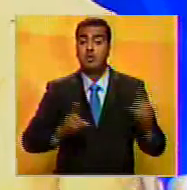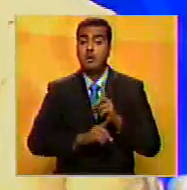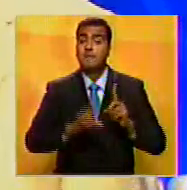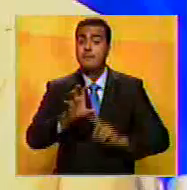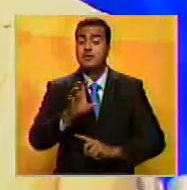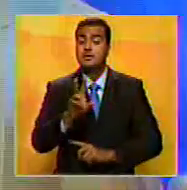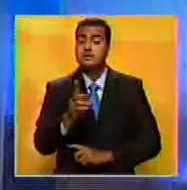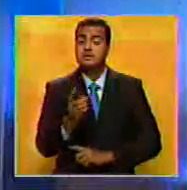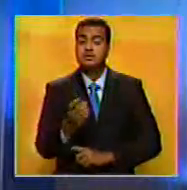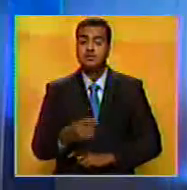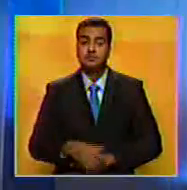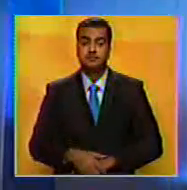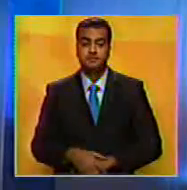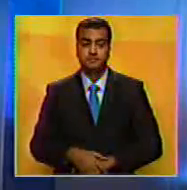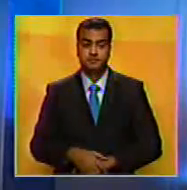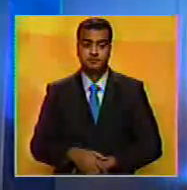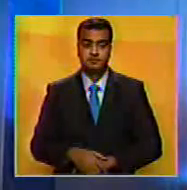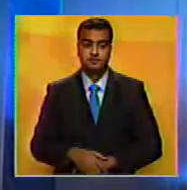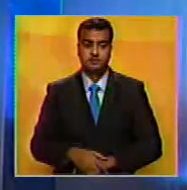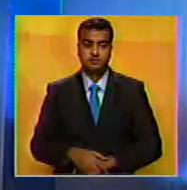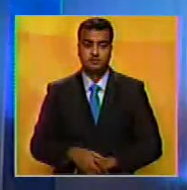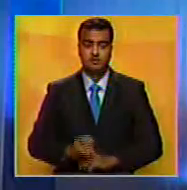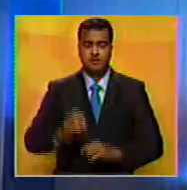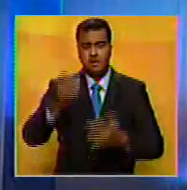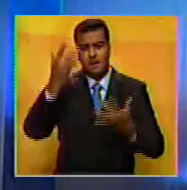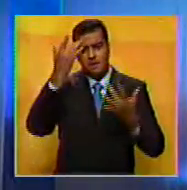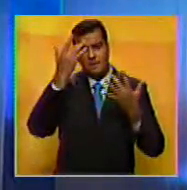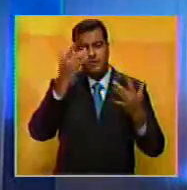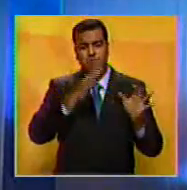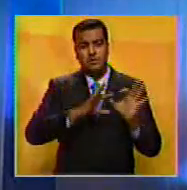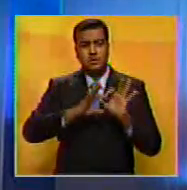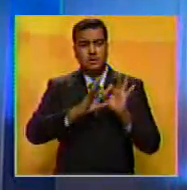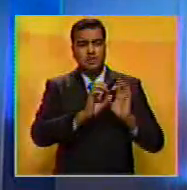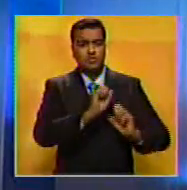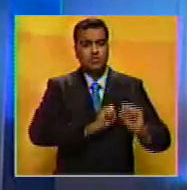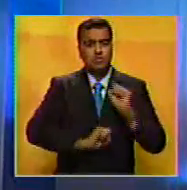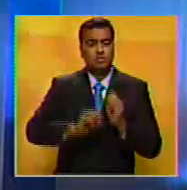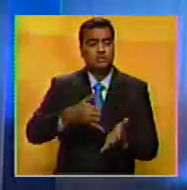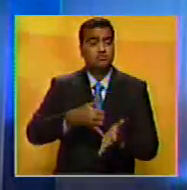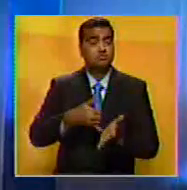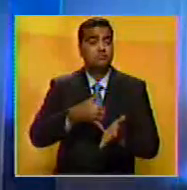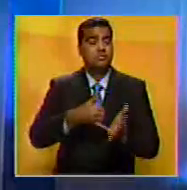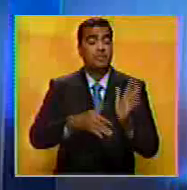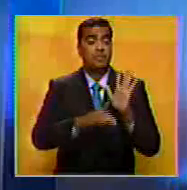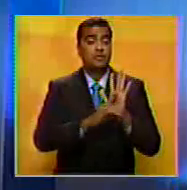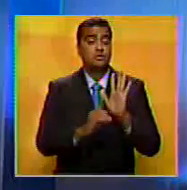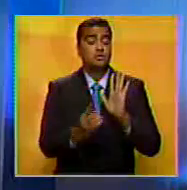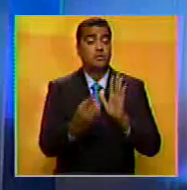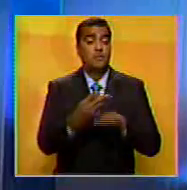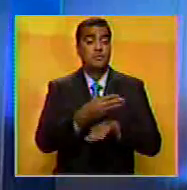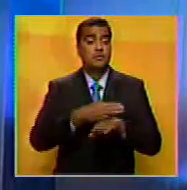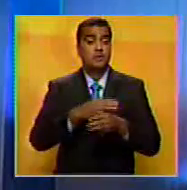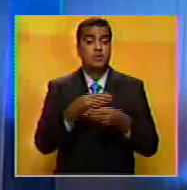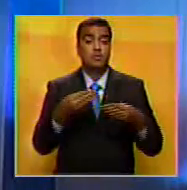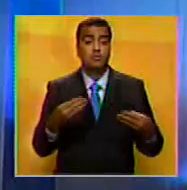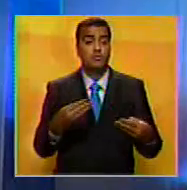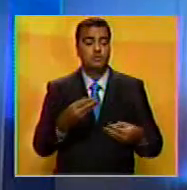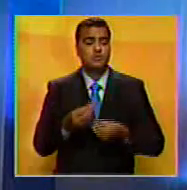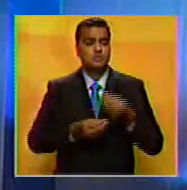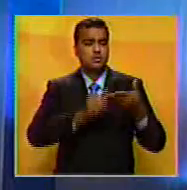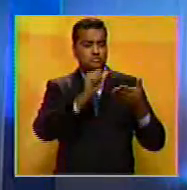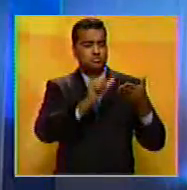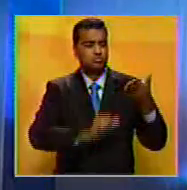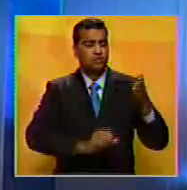país necesita. Expertos de la Unidad Criminalística contra la Vulneración de Derechos Fundamentales del Ministerio Público realizaron la